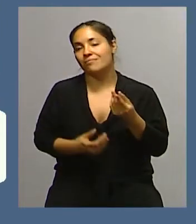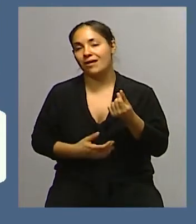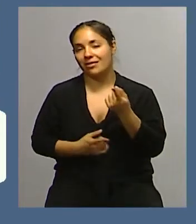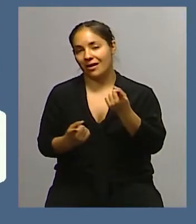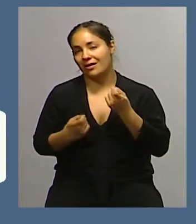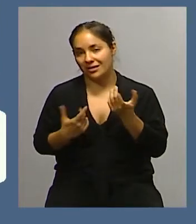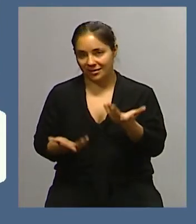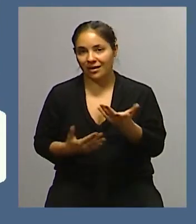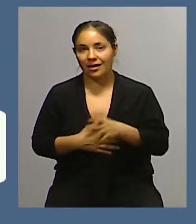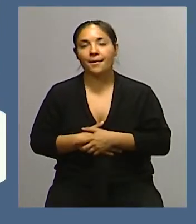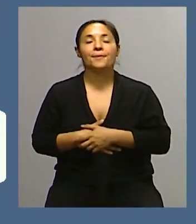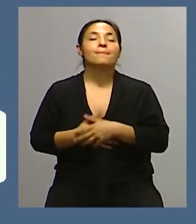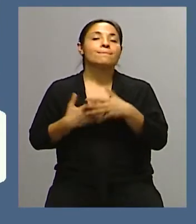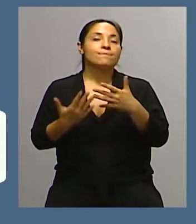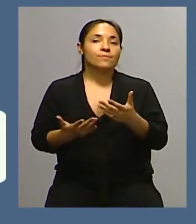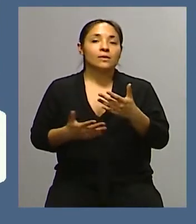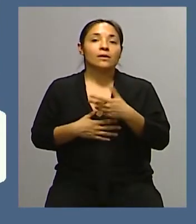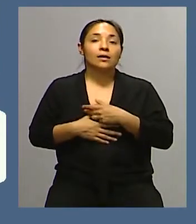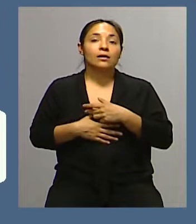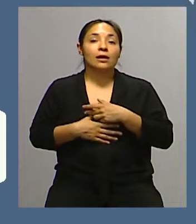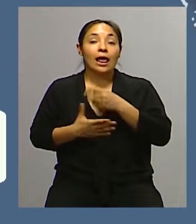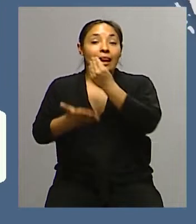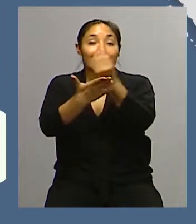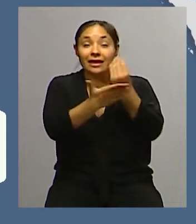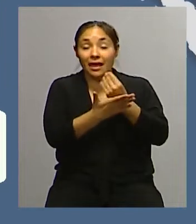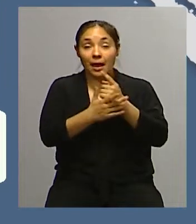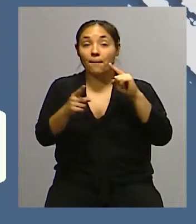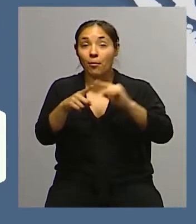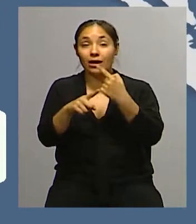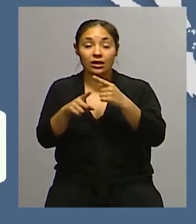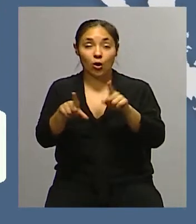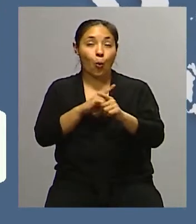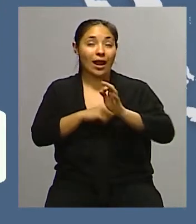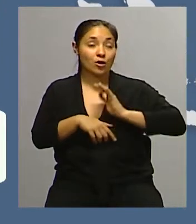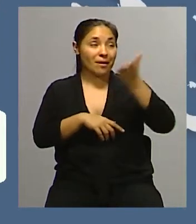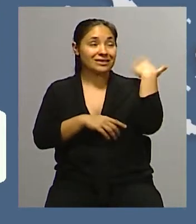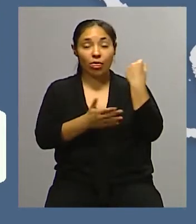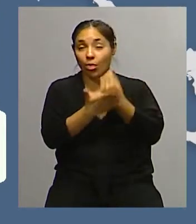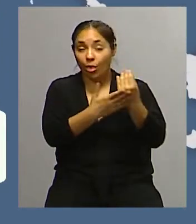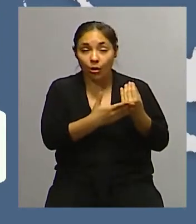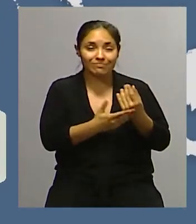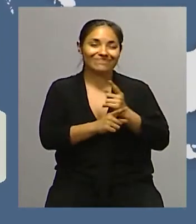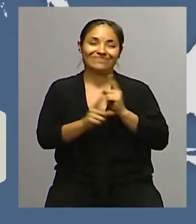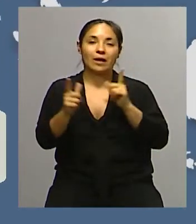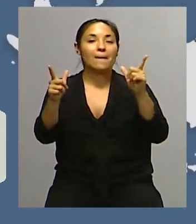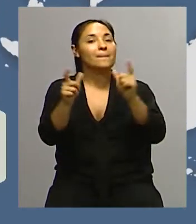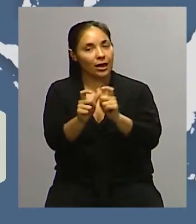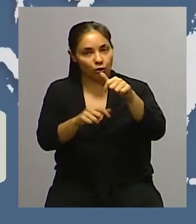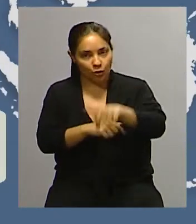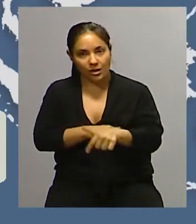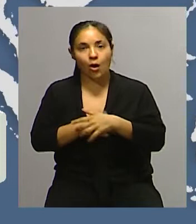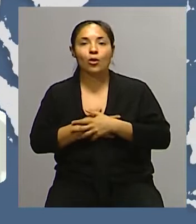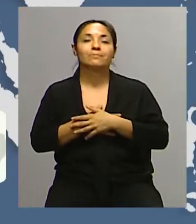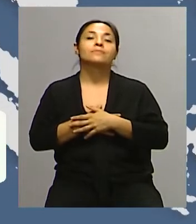Pero a pesar de que no hubieron tantos líderes políticos como el año pasado en Glasgow,